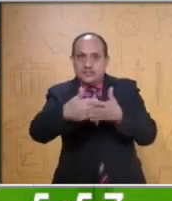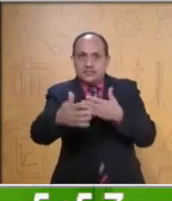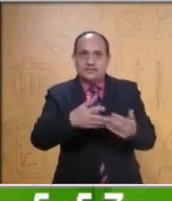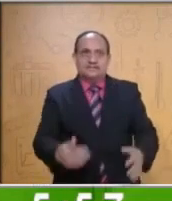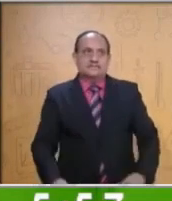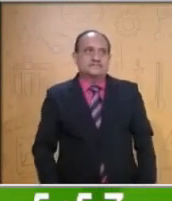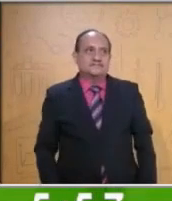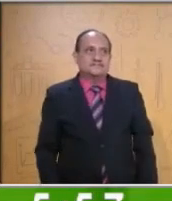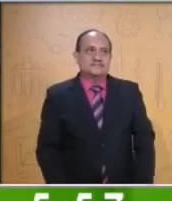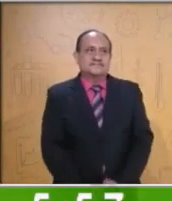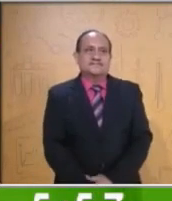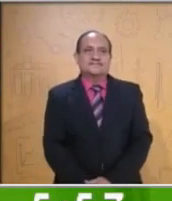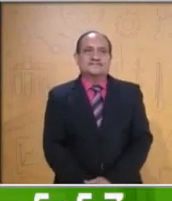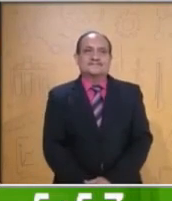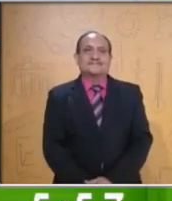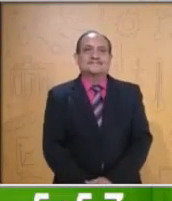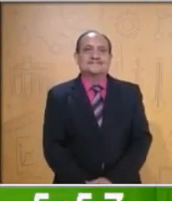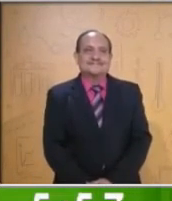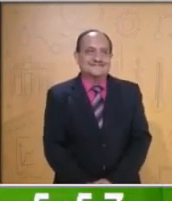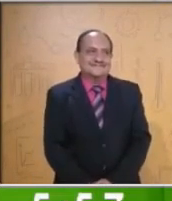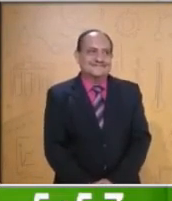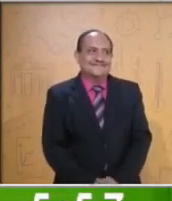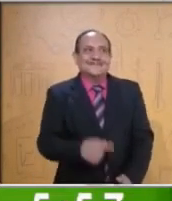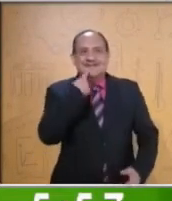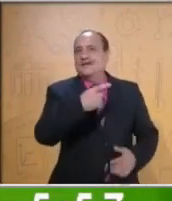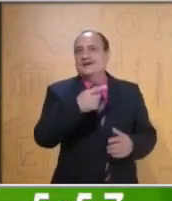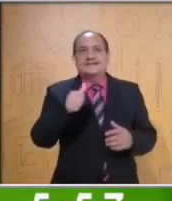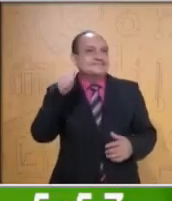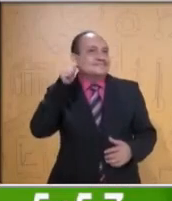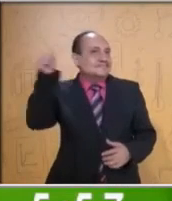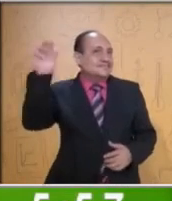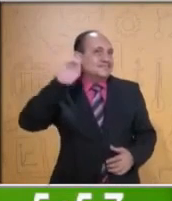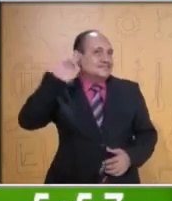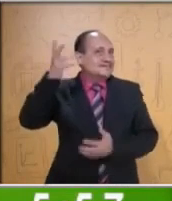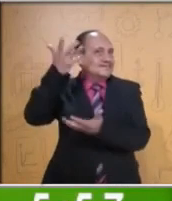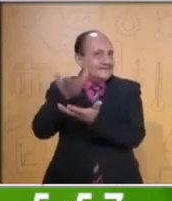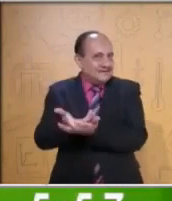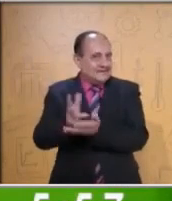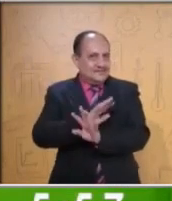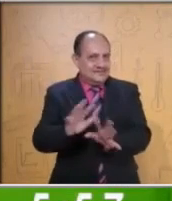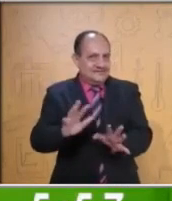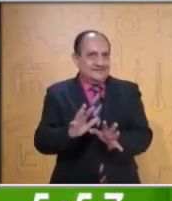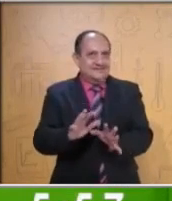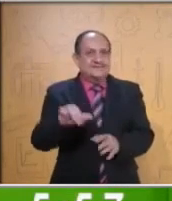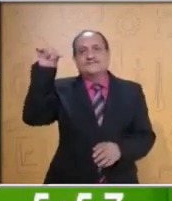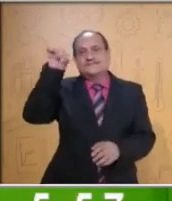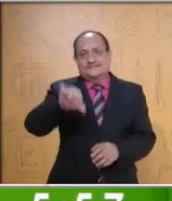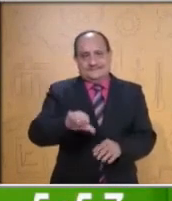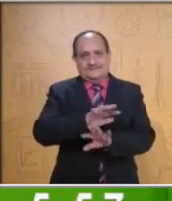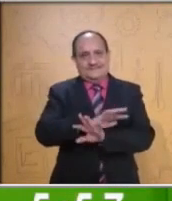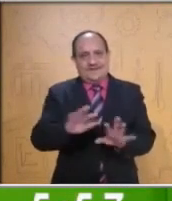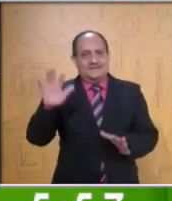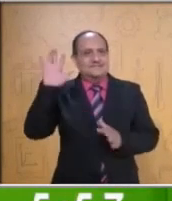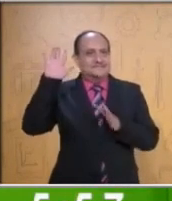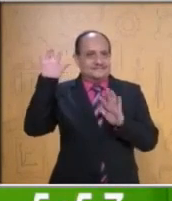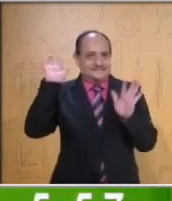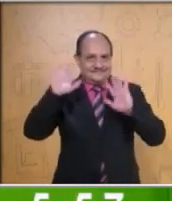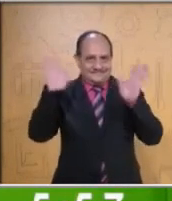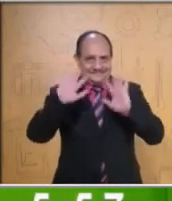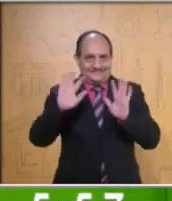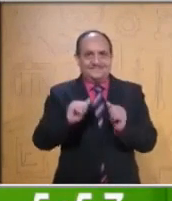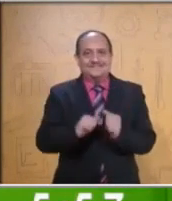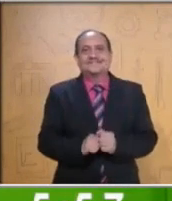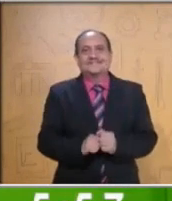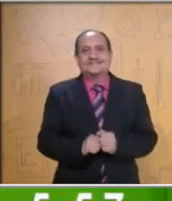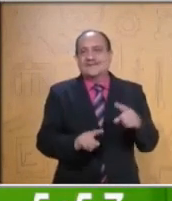¿Sí? Muchas gracias, me dicen que ya tocó el timbre. Entonces, pues el día de hoy me despido. Aquí está